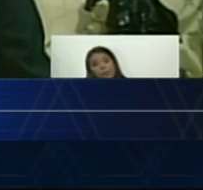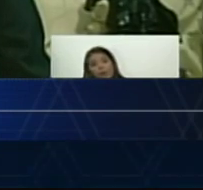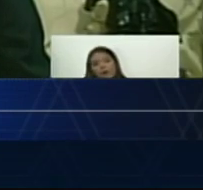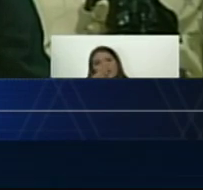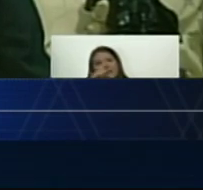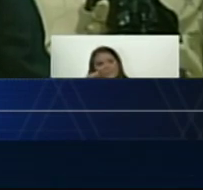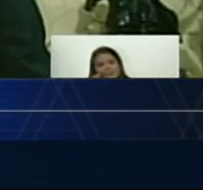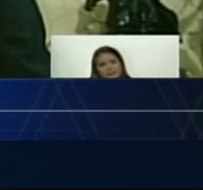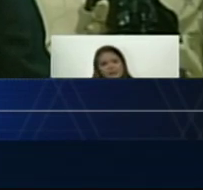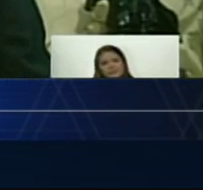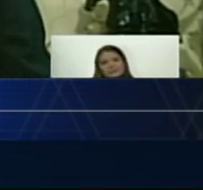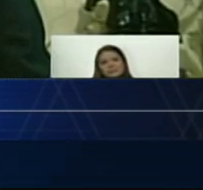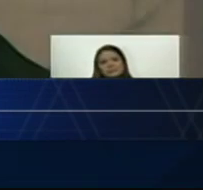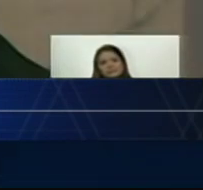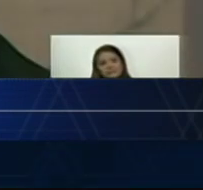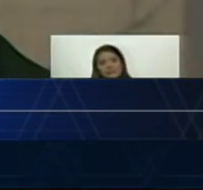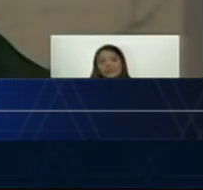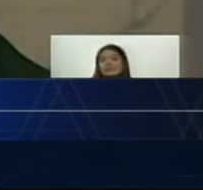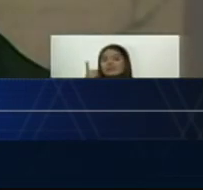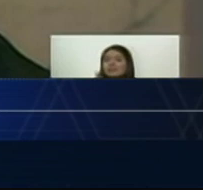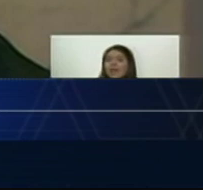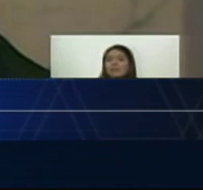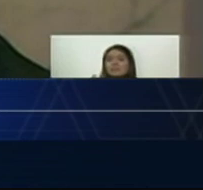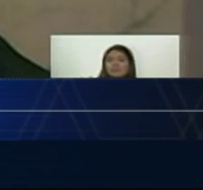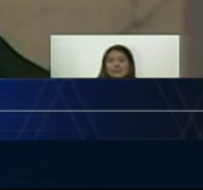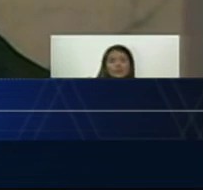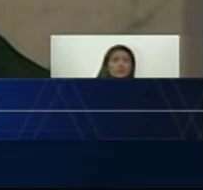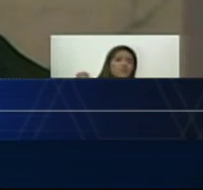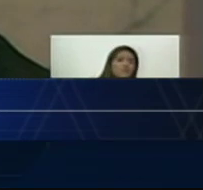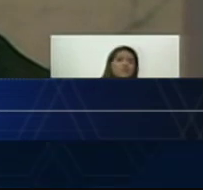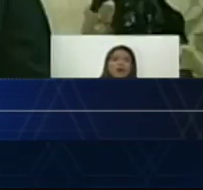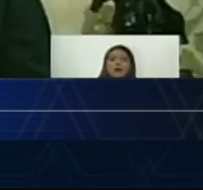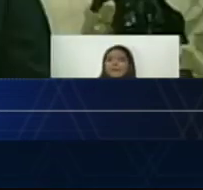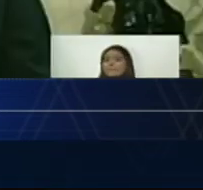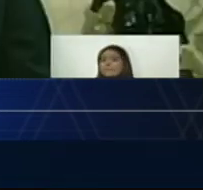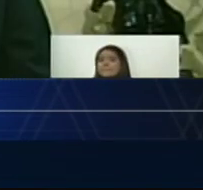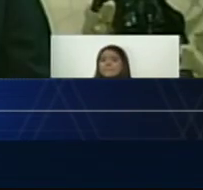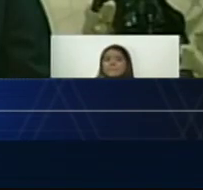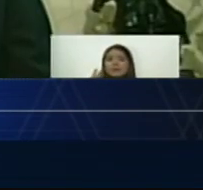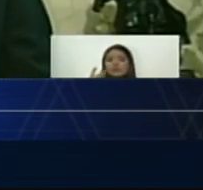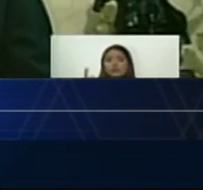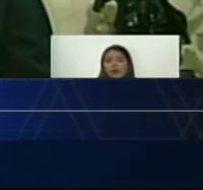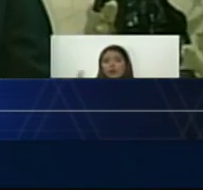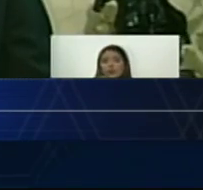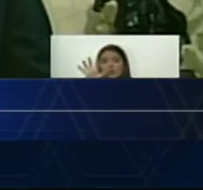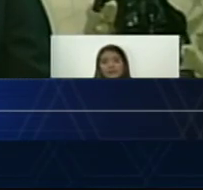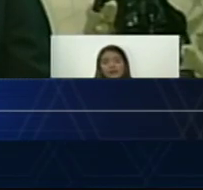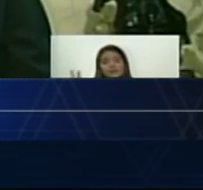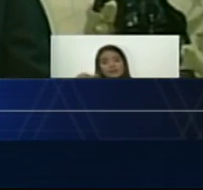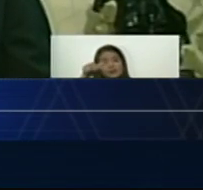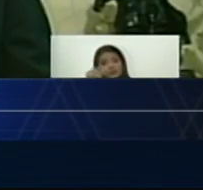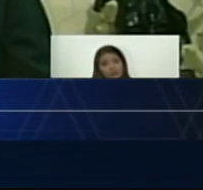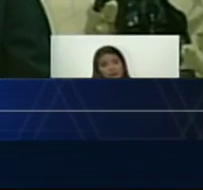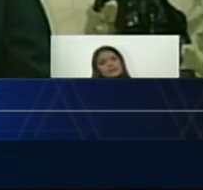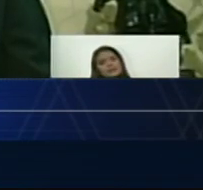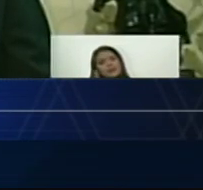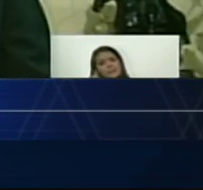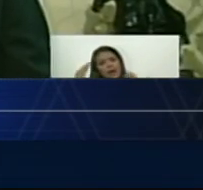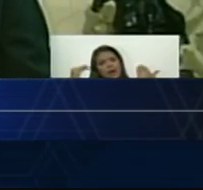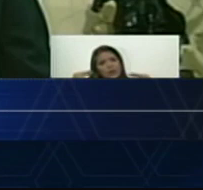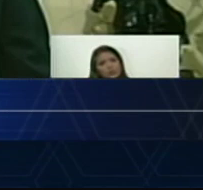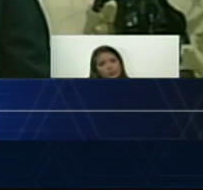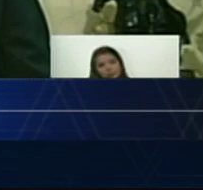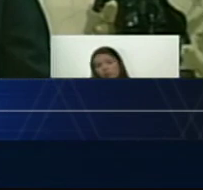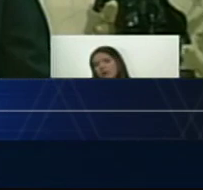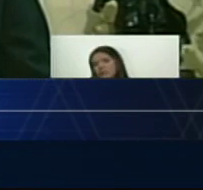amenazas existentes deben ser de una gran magnitud e impacto en la economía nacional y de carácter estructural, sin afectar